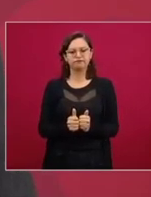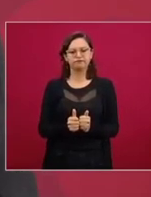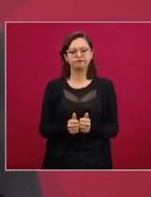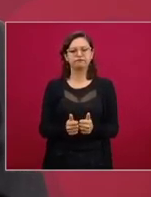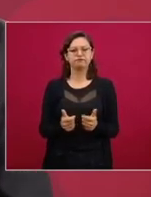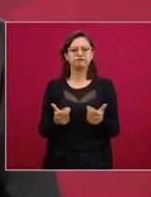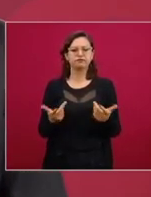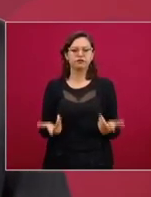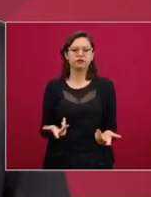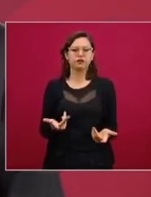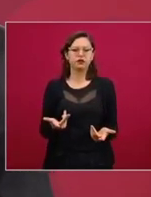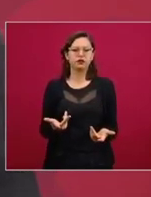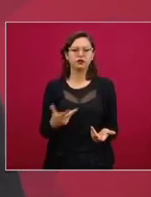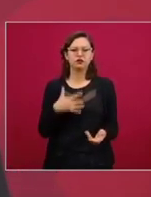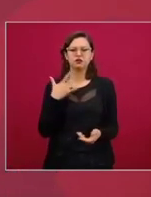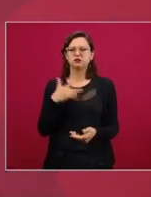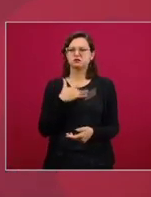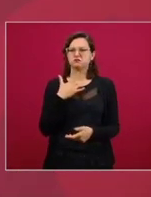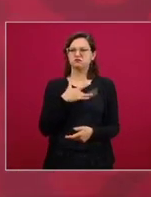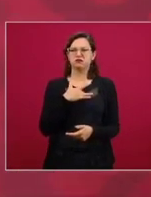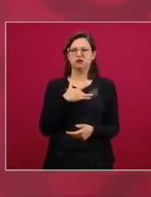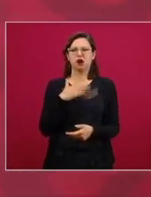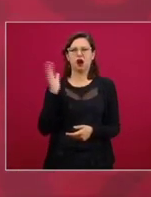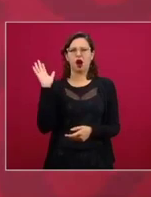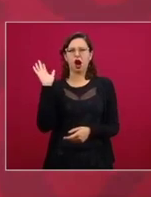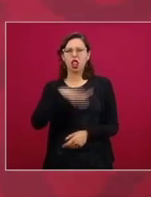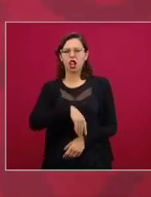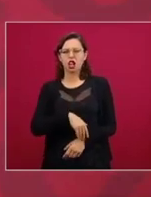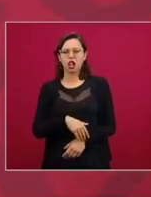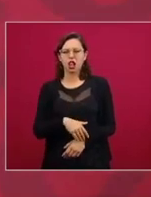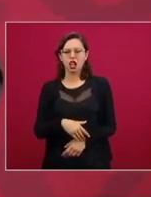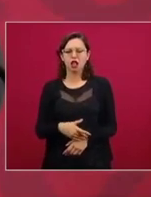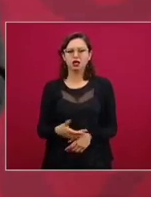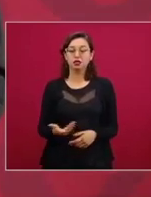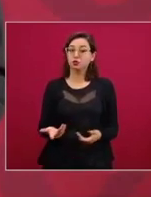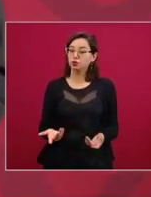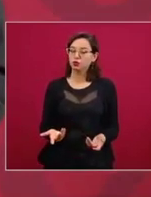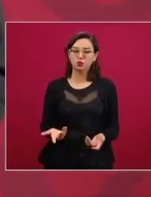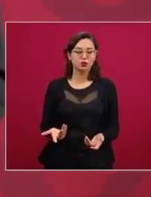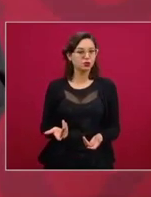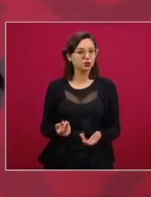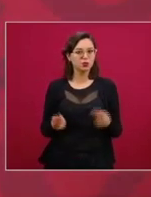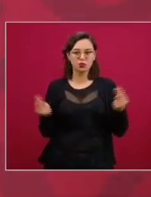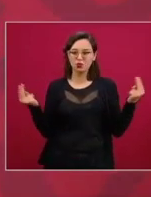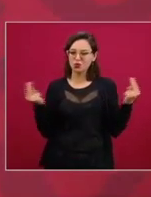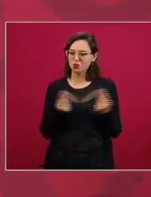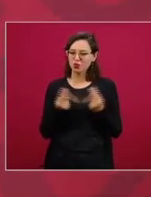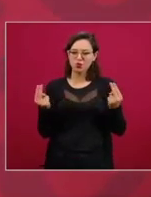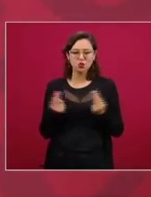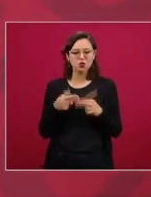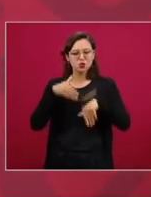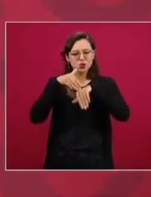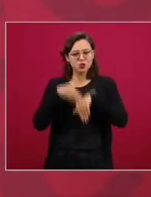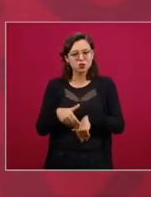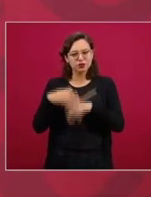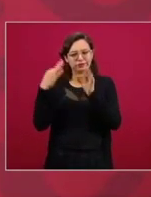no relajando la disciplina que ya está, ya le subí al presi, ya le subí al